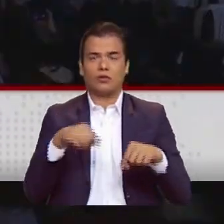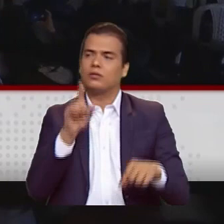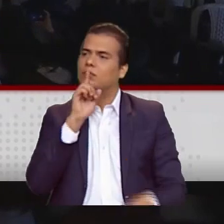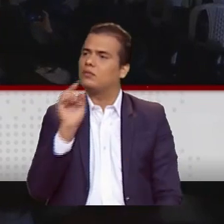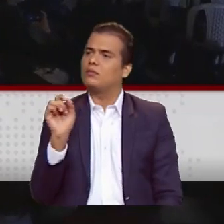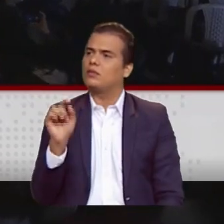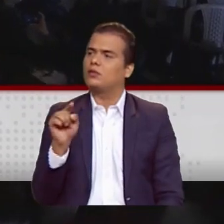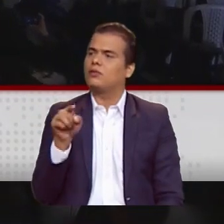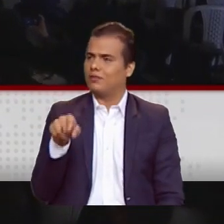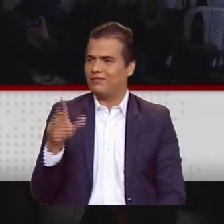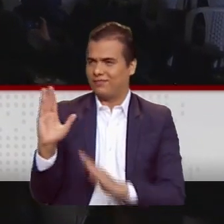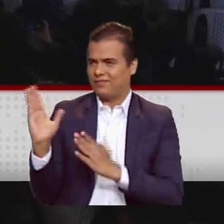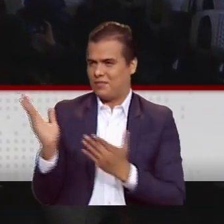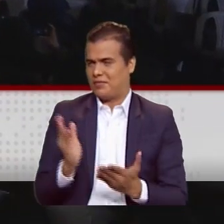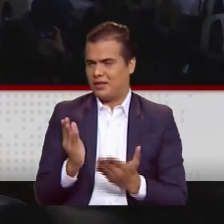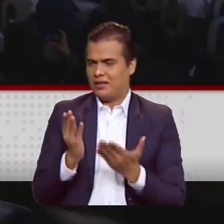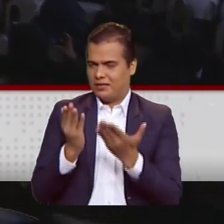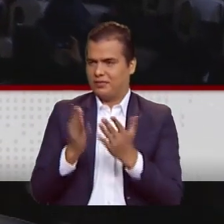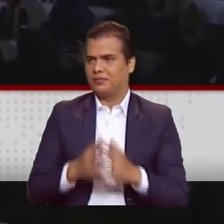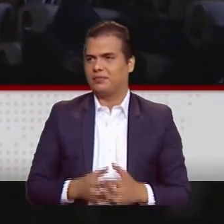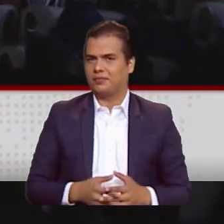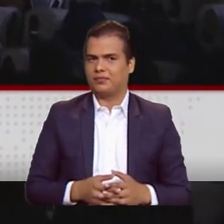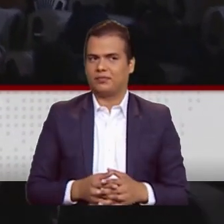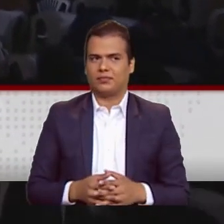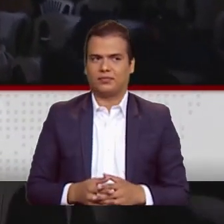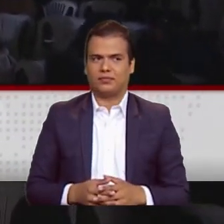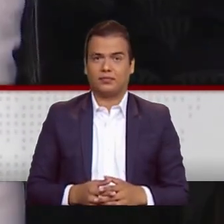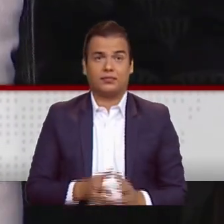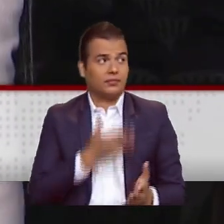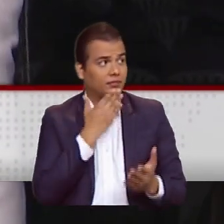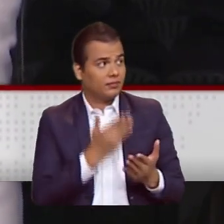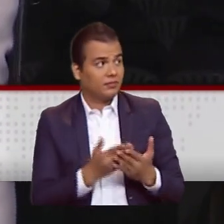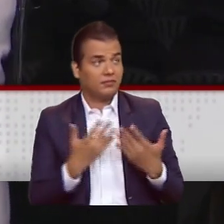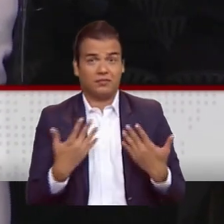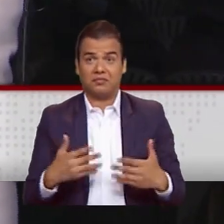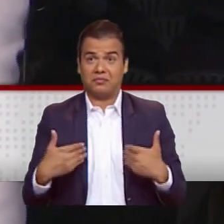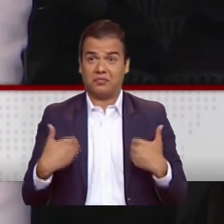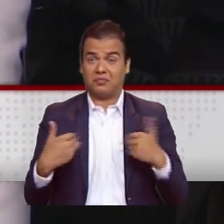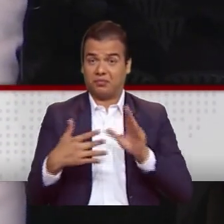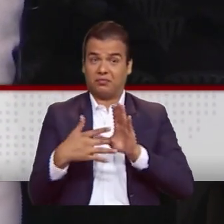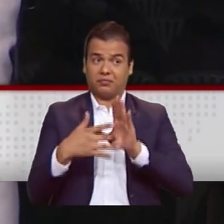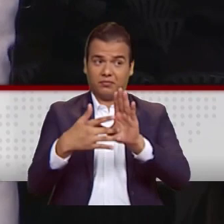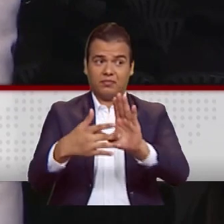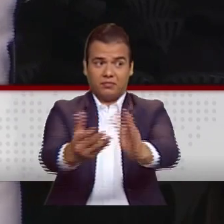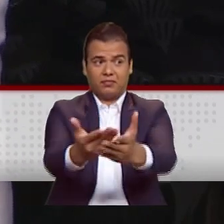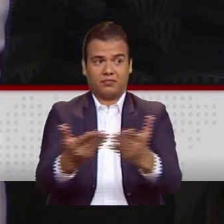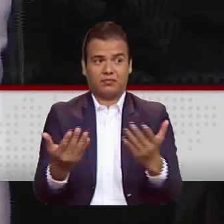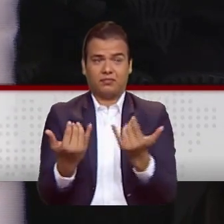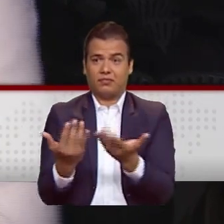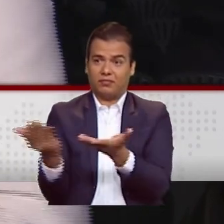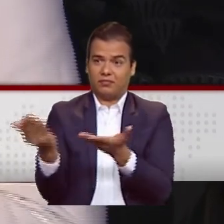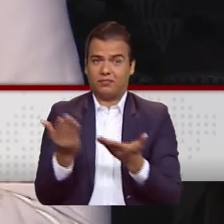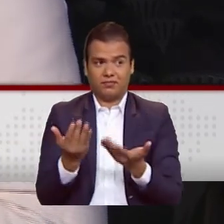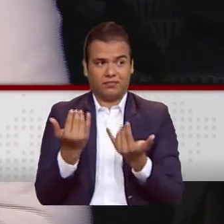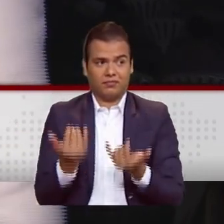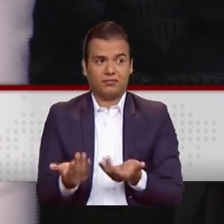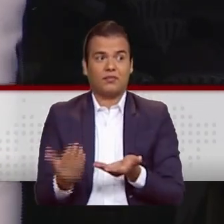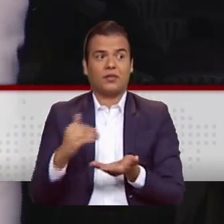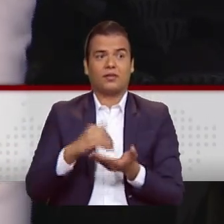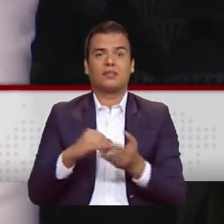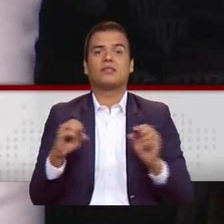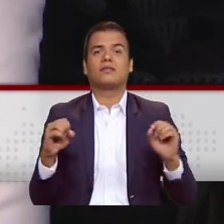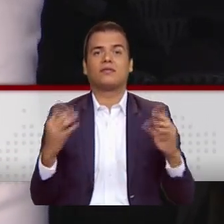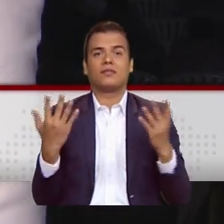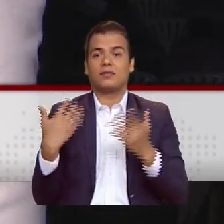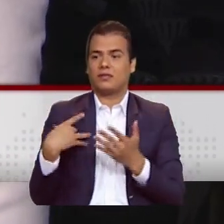bienvenida a telepacífico noticias muchísimas gracias qué gusto poder estar aquí con ustedes darles la bienvenida nuevamente por